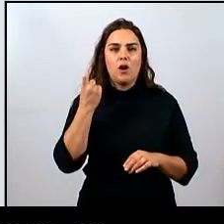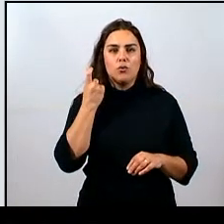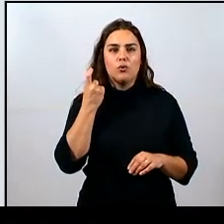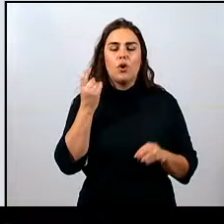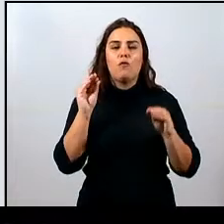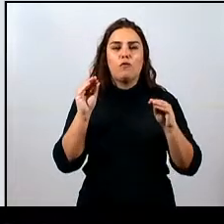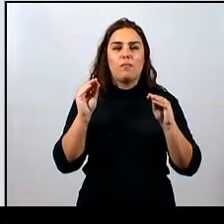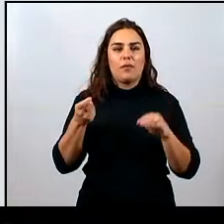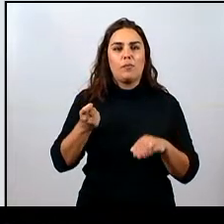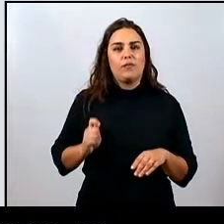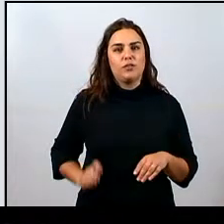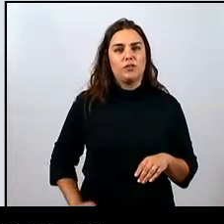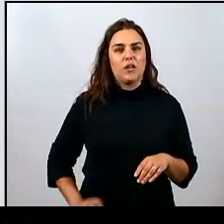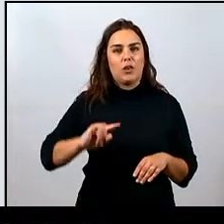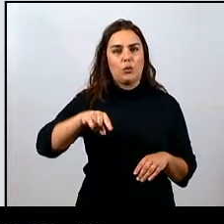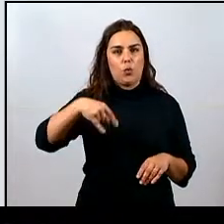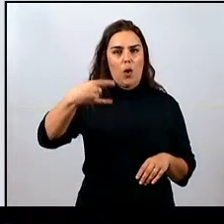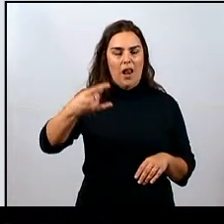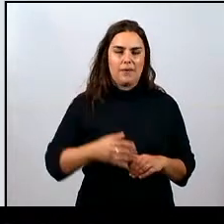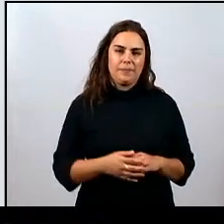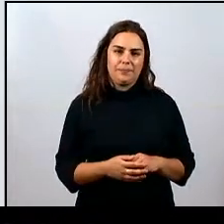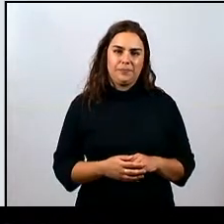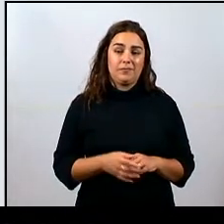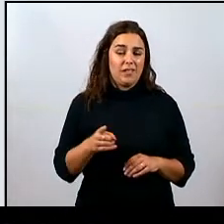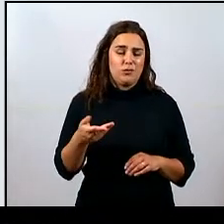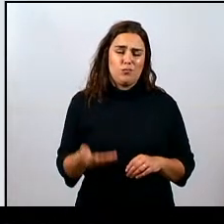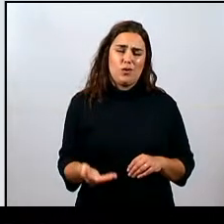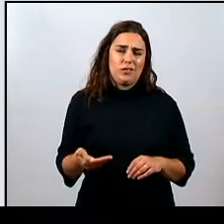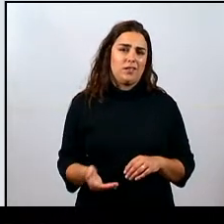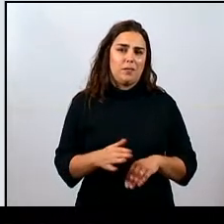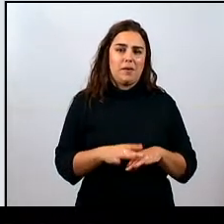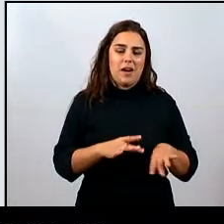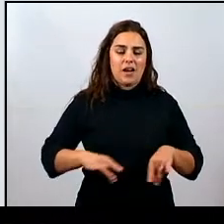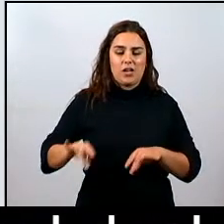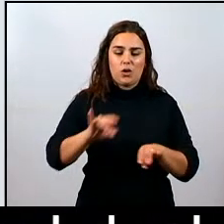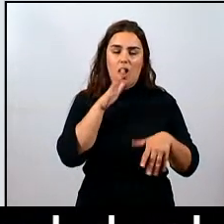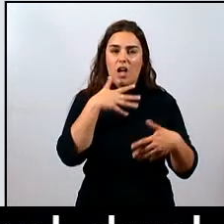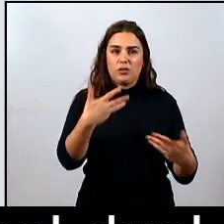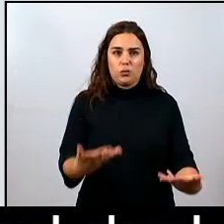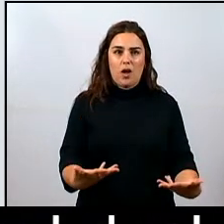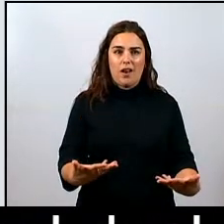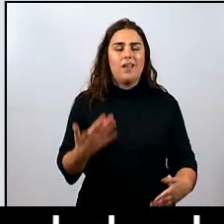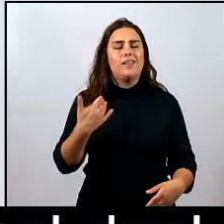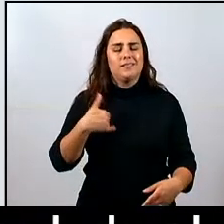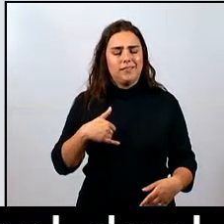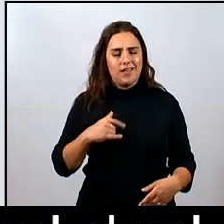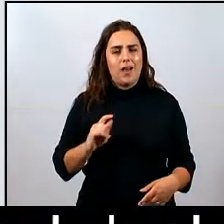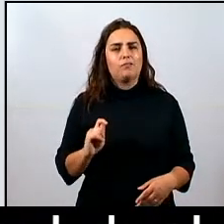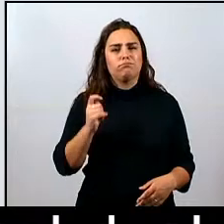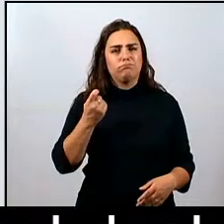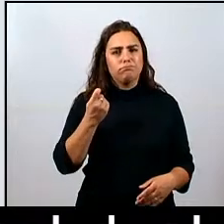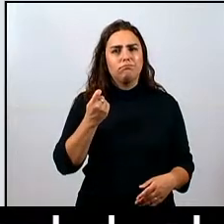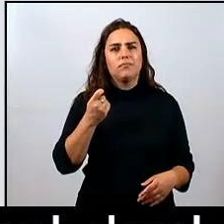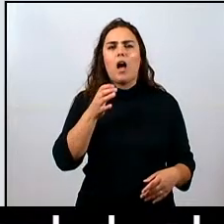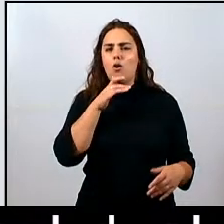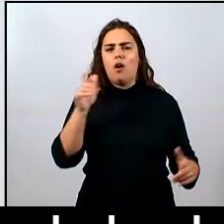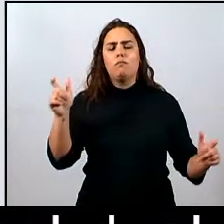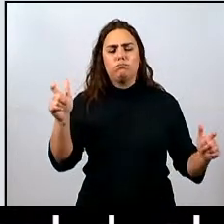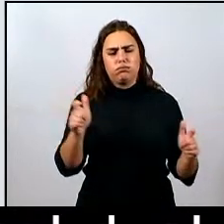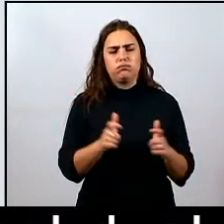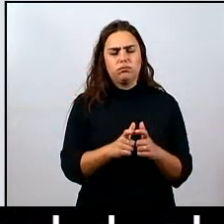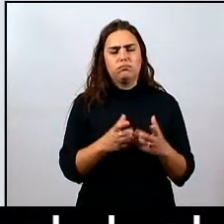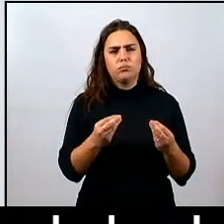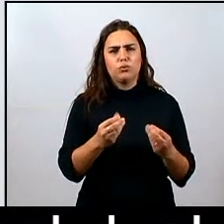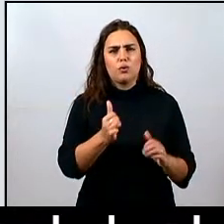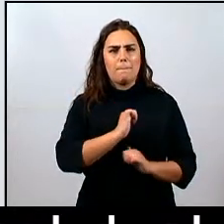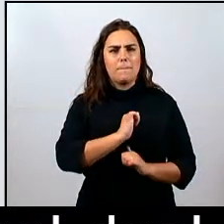formación profesional dual. Y esto es clave para una región como la nuestra, que hemos conseguido reducir significativamente el